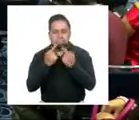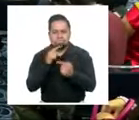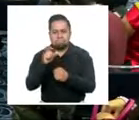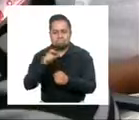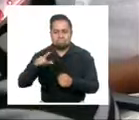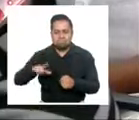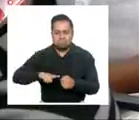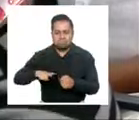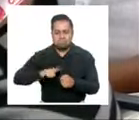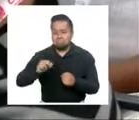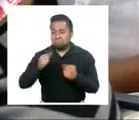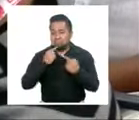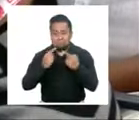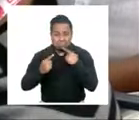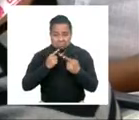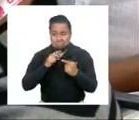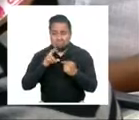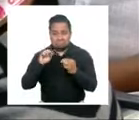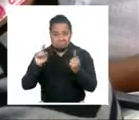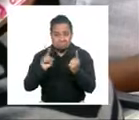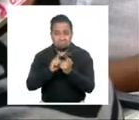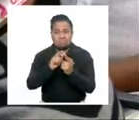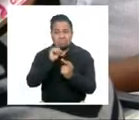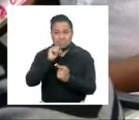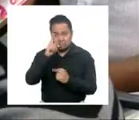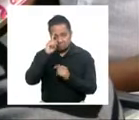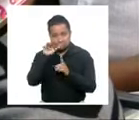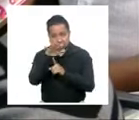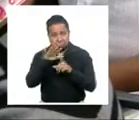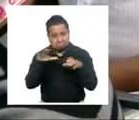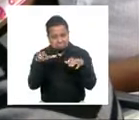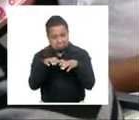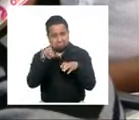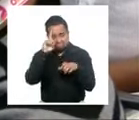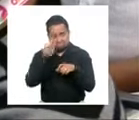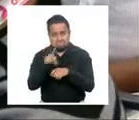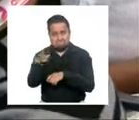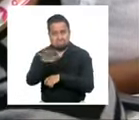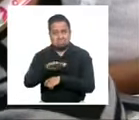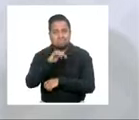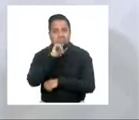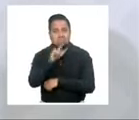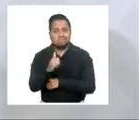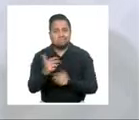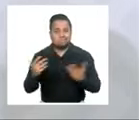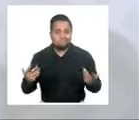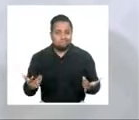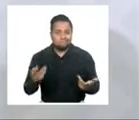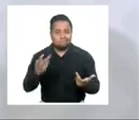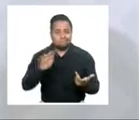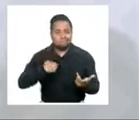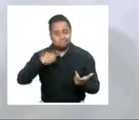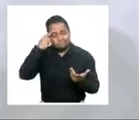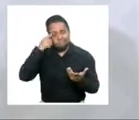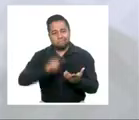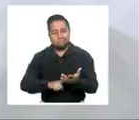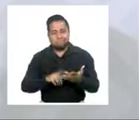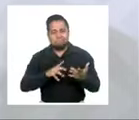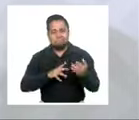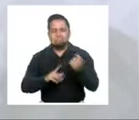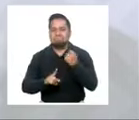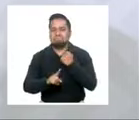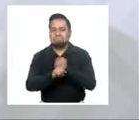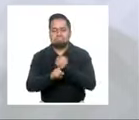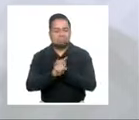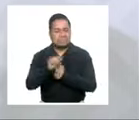un gobierno no dialoga, no se acerca a las comunidades, a los pueblos, pues indudablemente que habrá